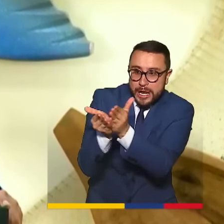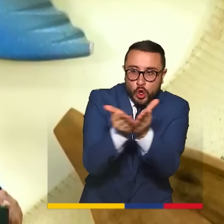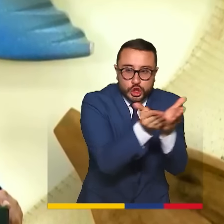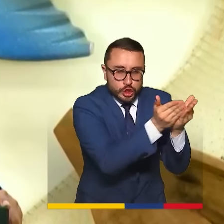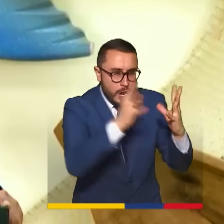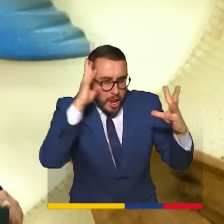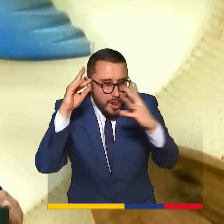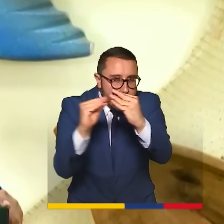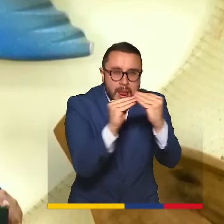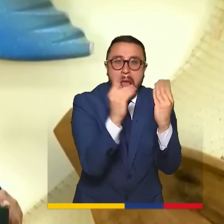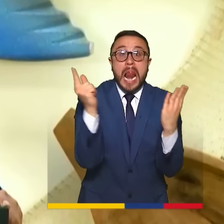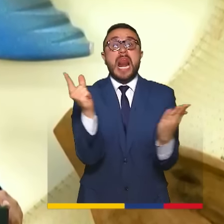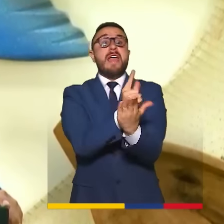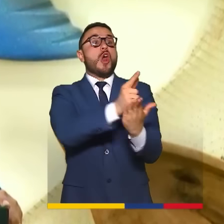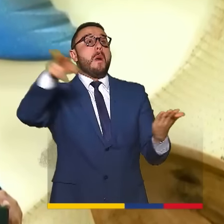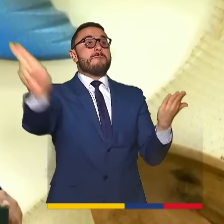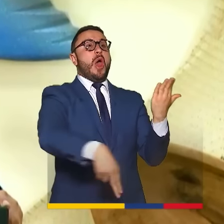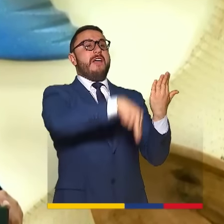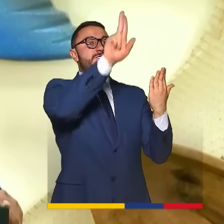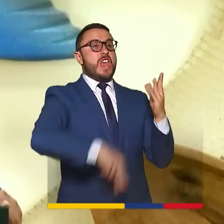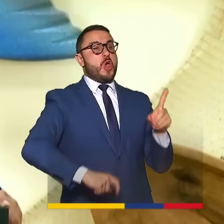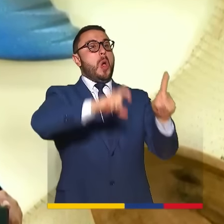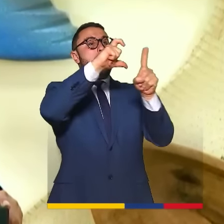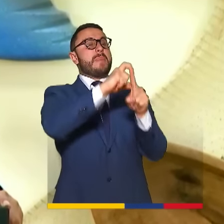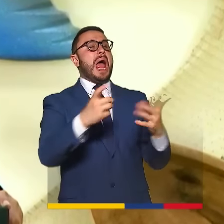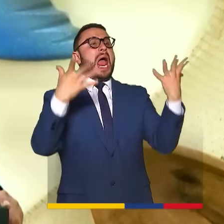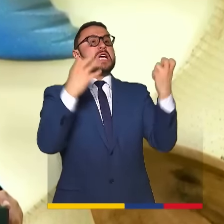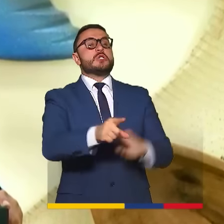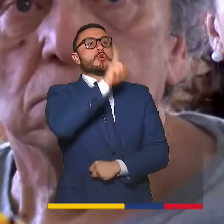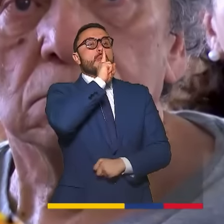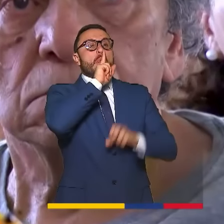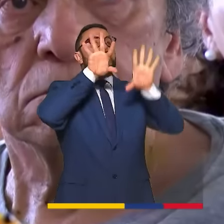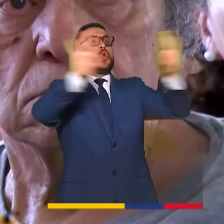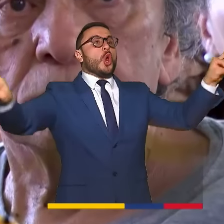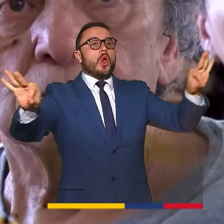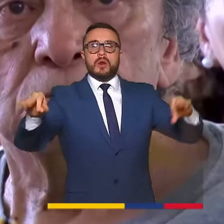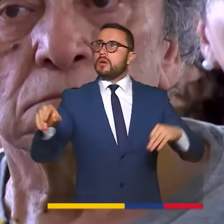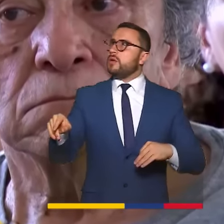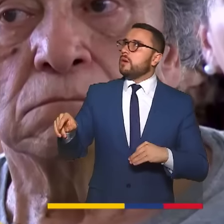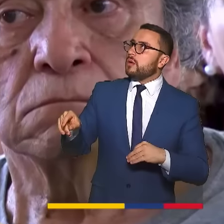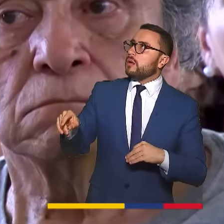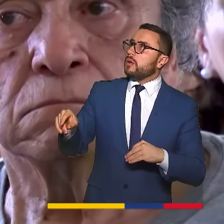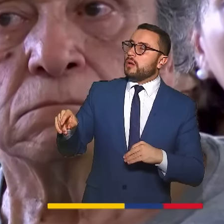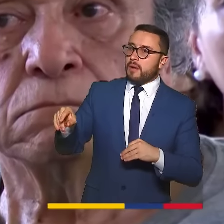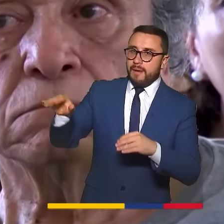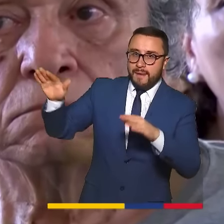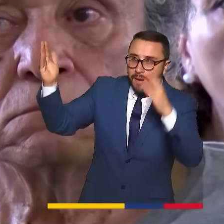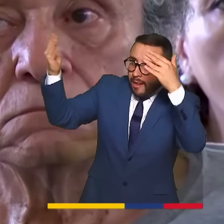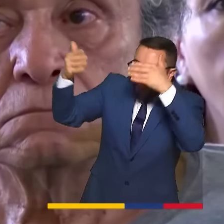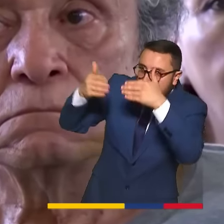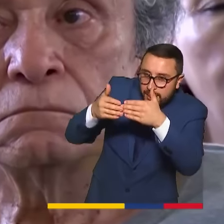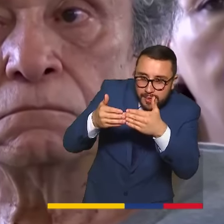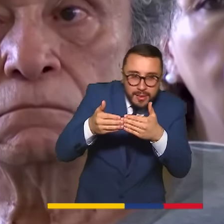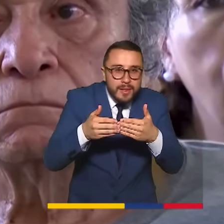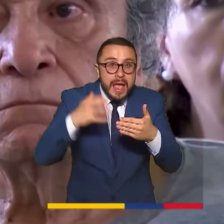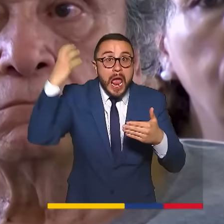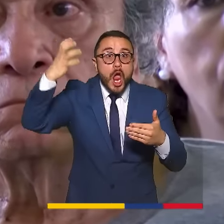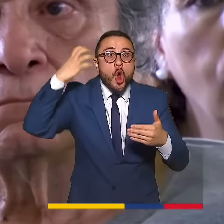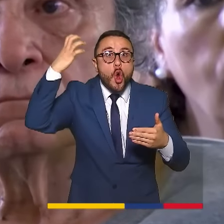palabras que se querían callar y silenciar, libros que llegaban de la Europa entre